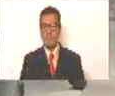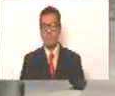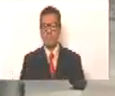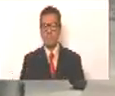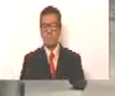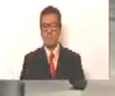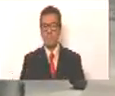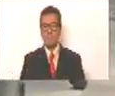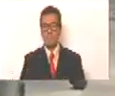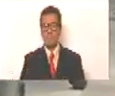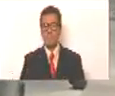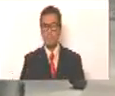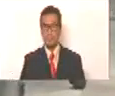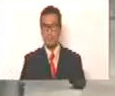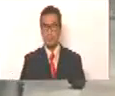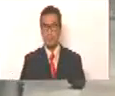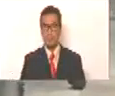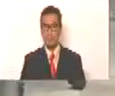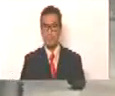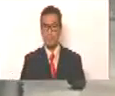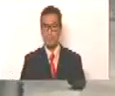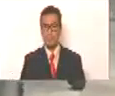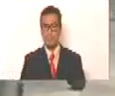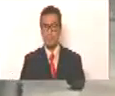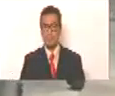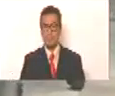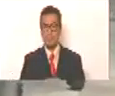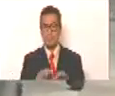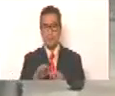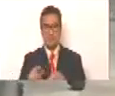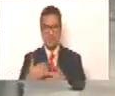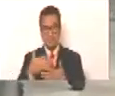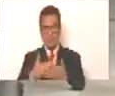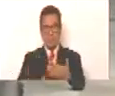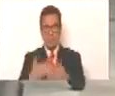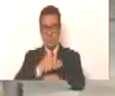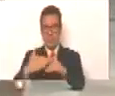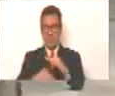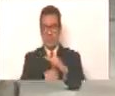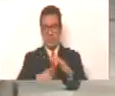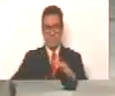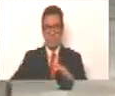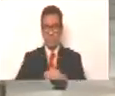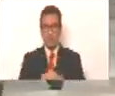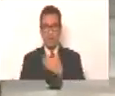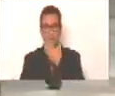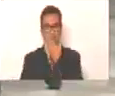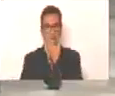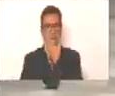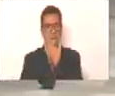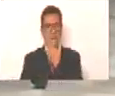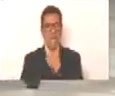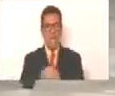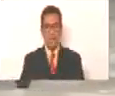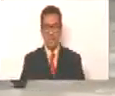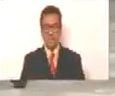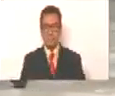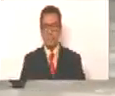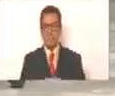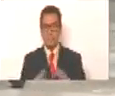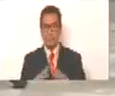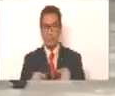Naiguasca y pía, tras secretaria, Mnaca, tras subsecretaria, Mnaca, Eguarja, Tazaca Inara, Tahualayuco, no era